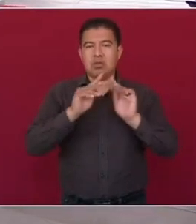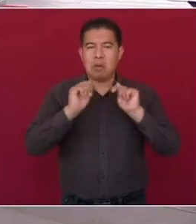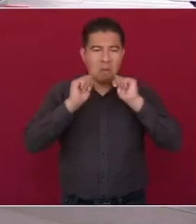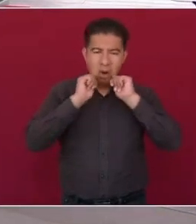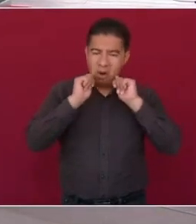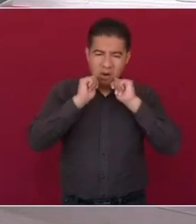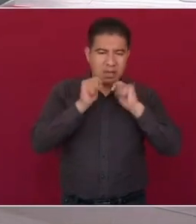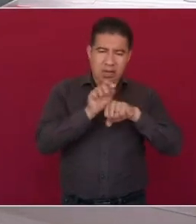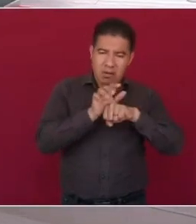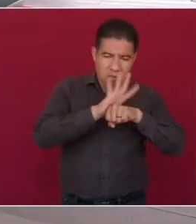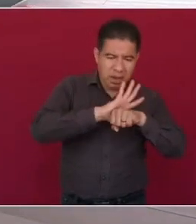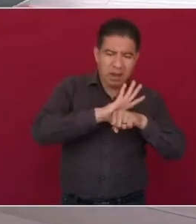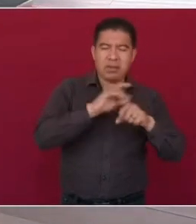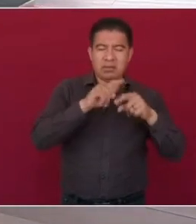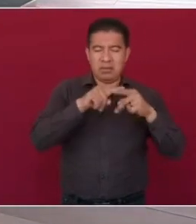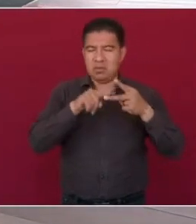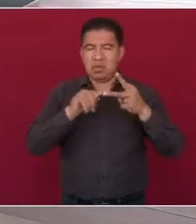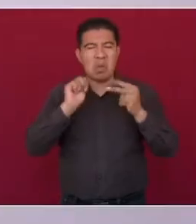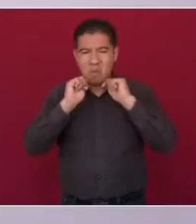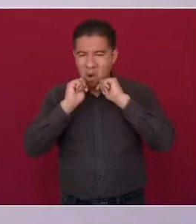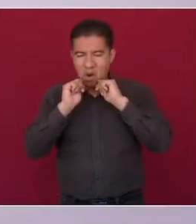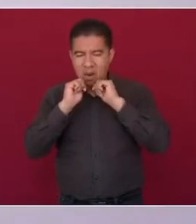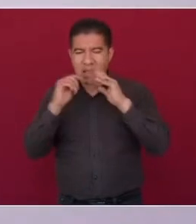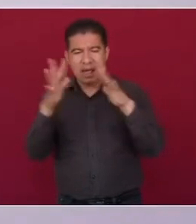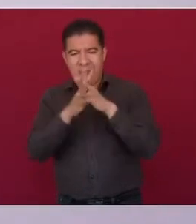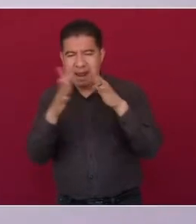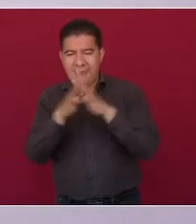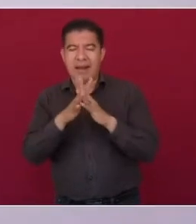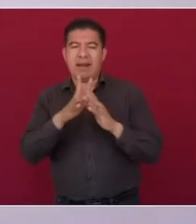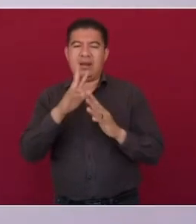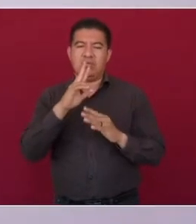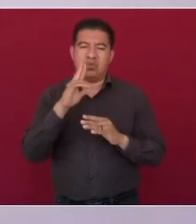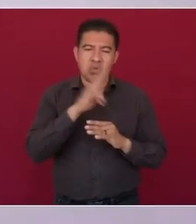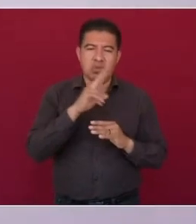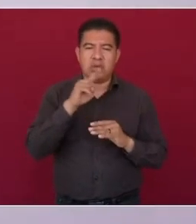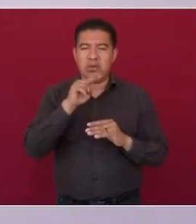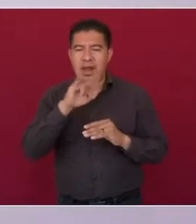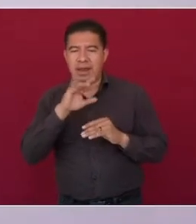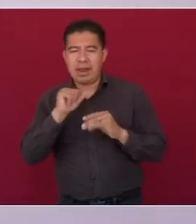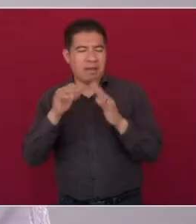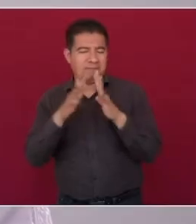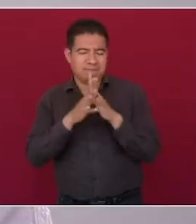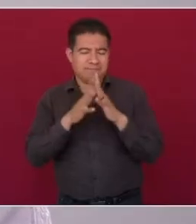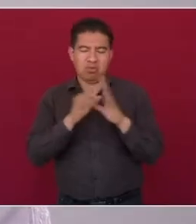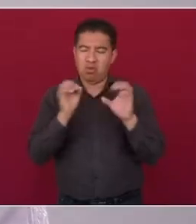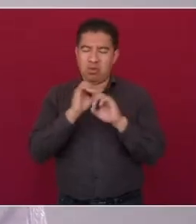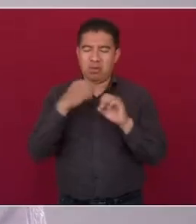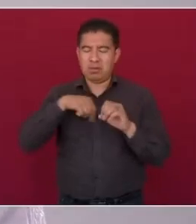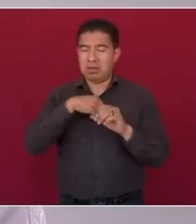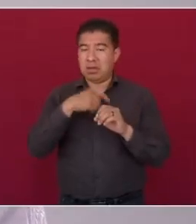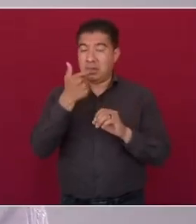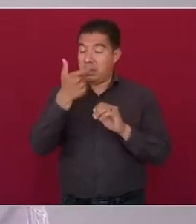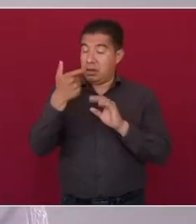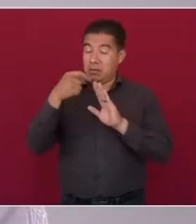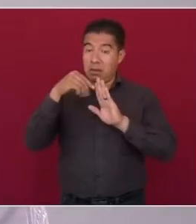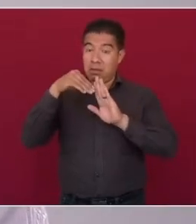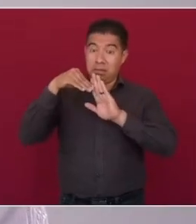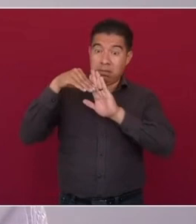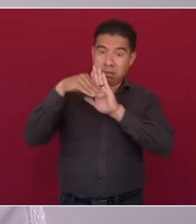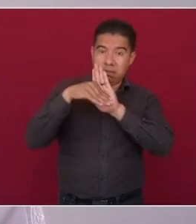que llegamos, el peso no se ha devaluado como siempre sucedía.